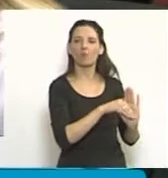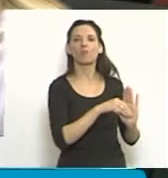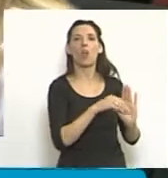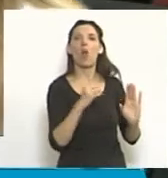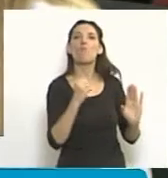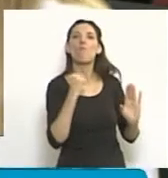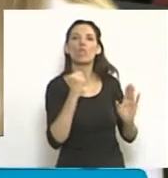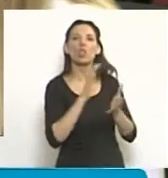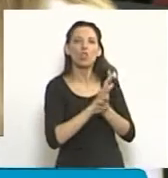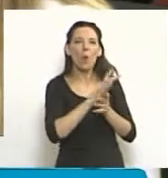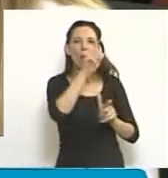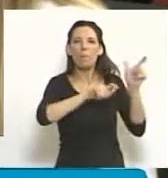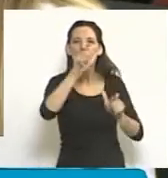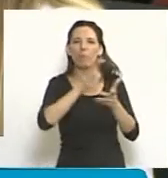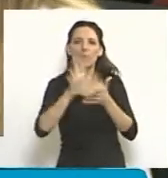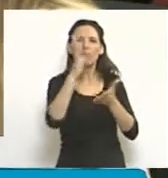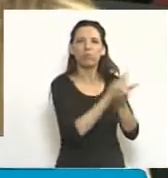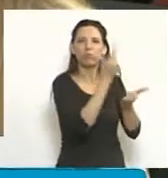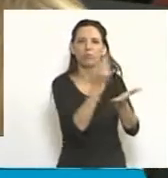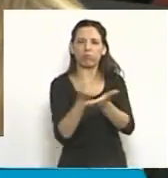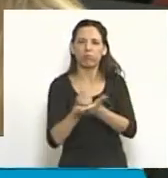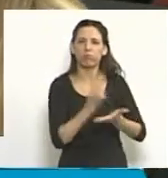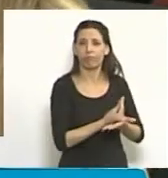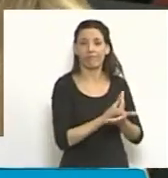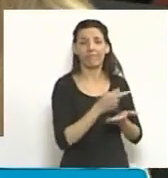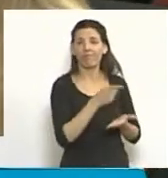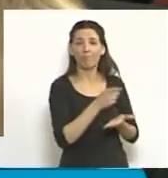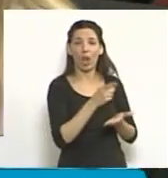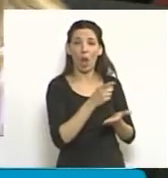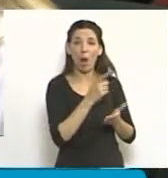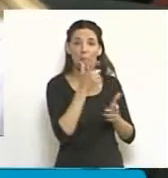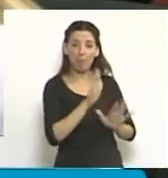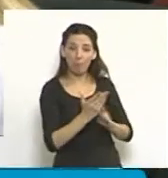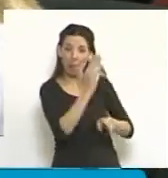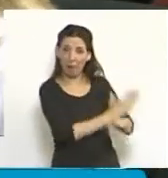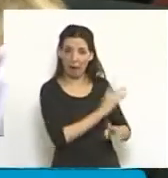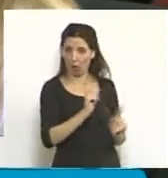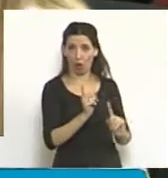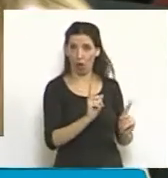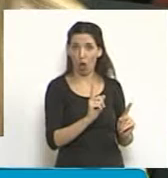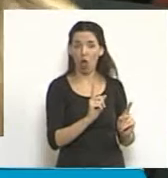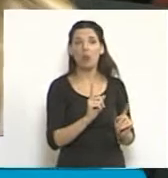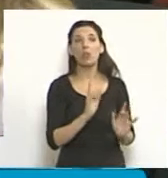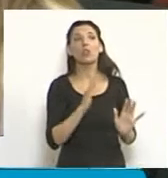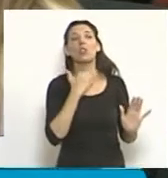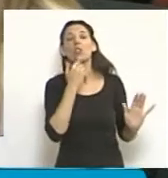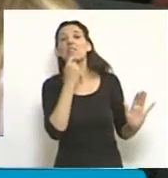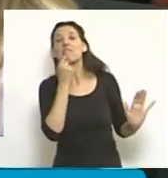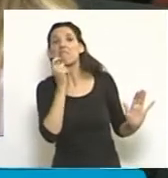fuerte, de nuevo personal no formado, me preguntaría si es personal